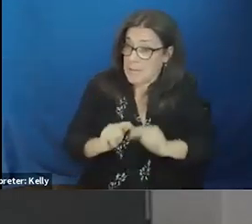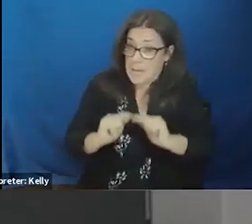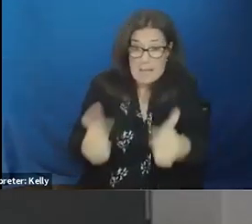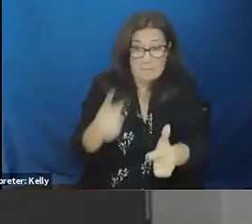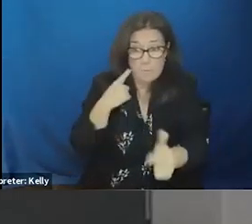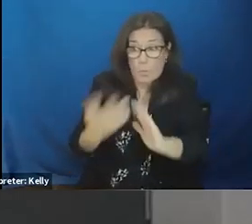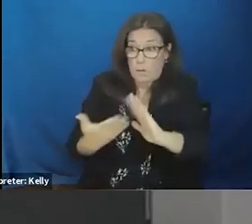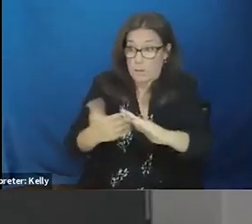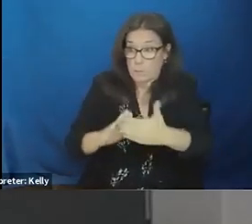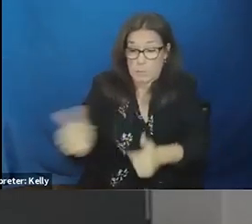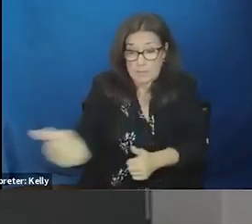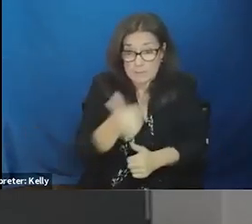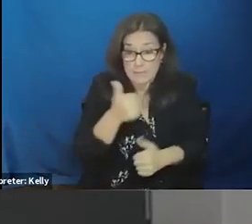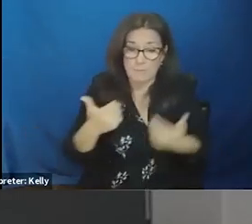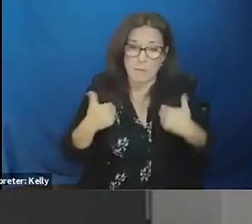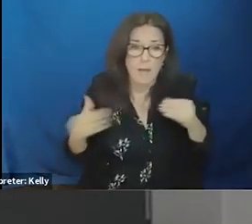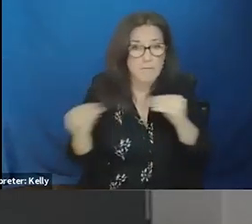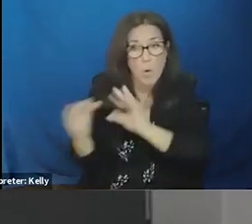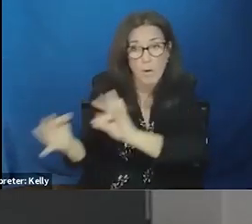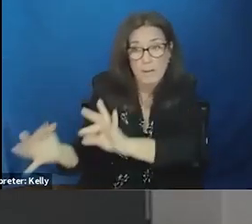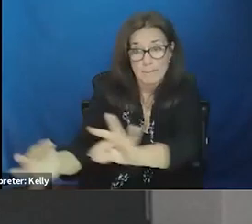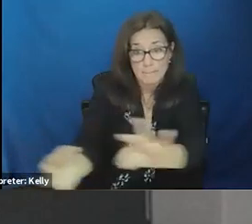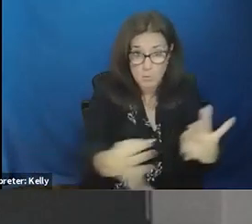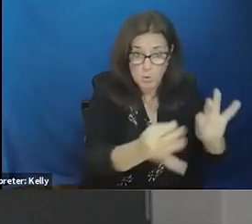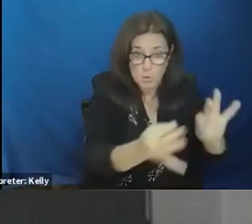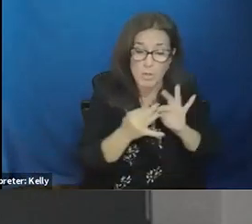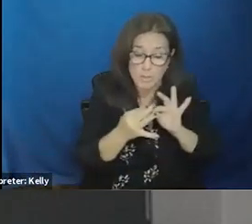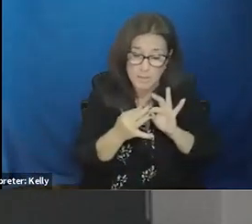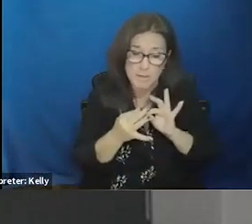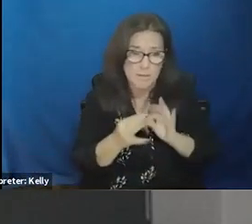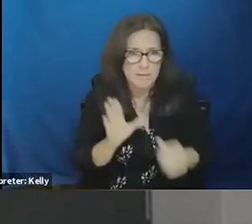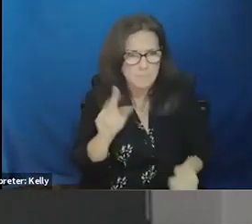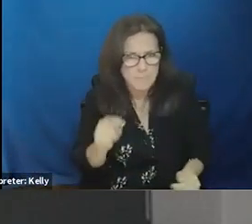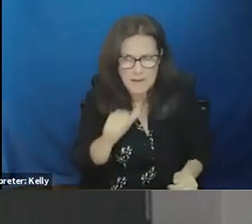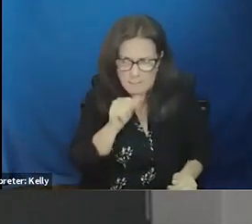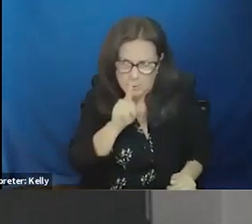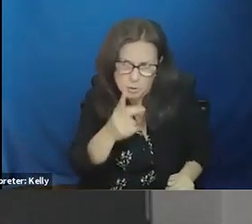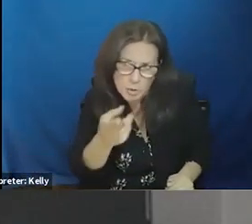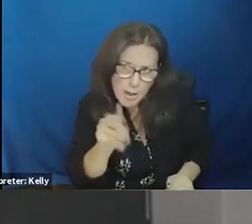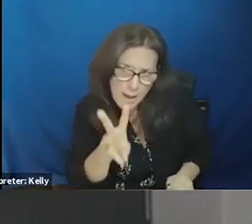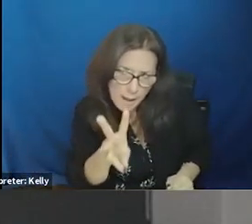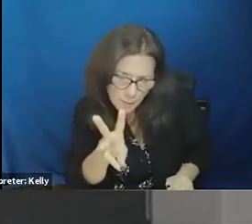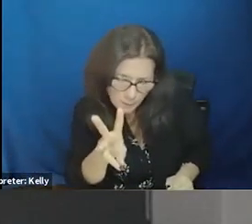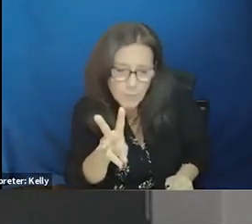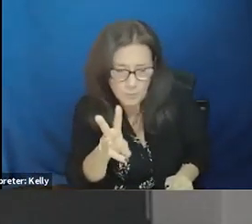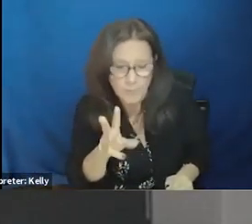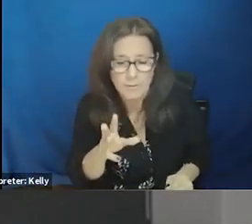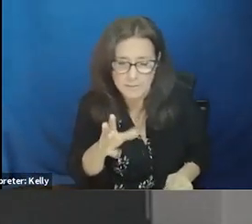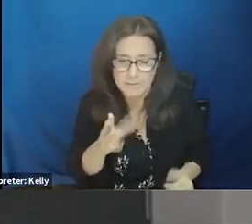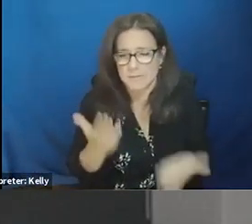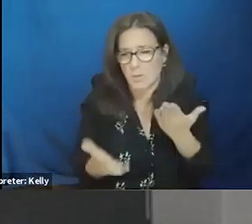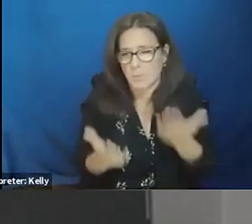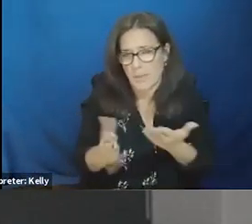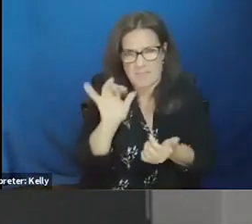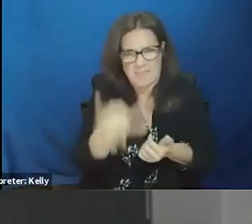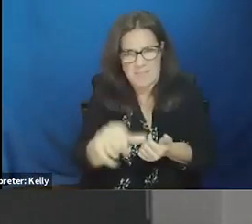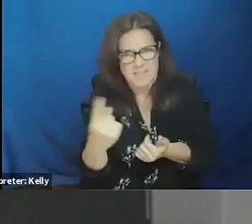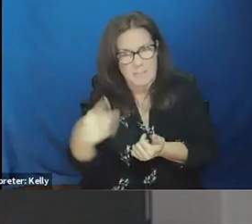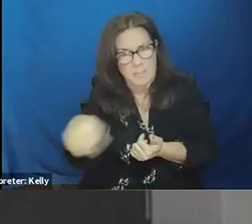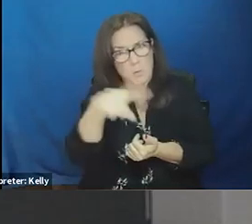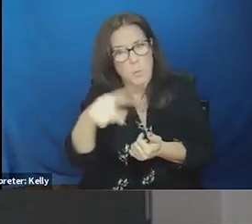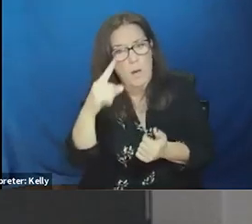bajo posible para las personas de bajos ingresos y este es el momento de la comunidad de dar más comentarios pero yo no